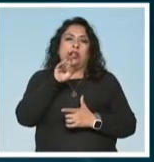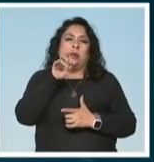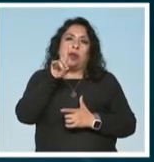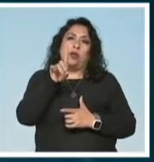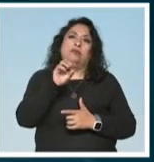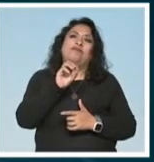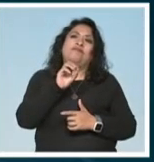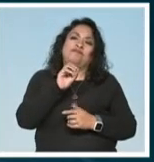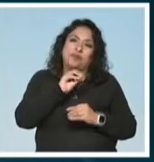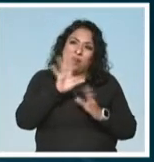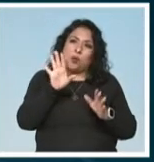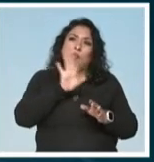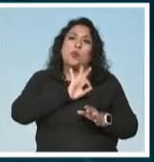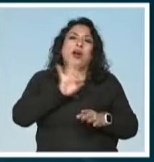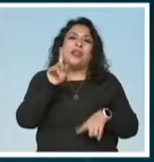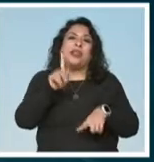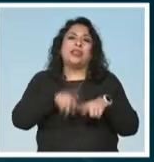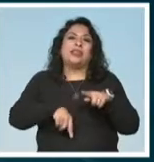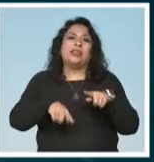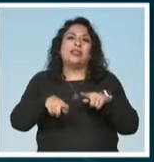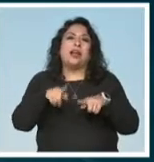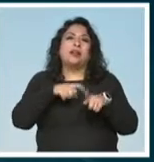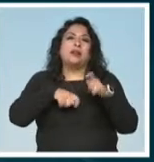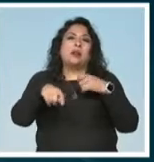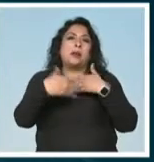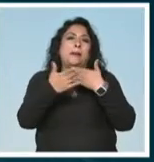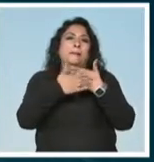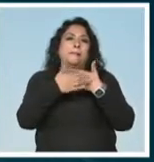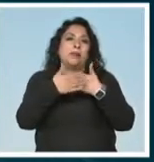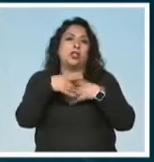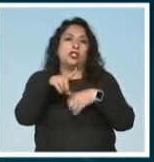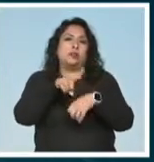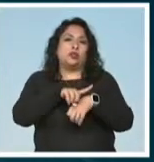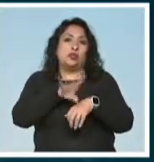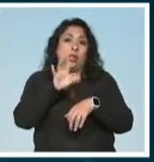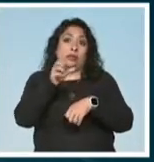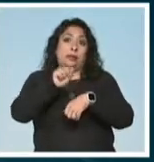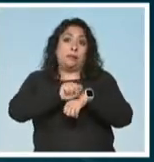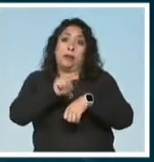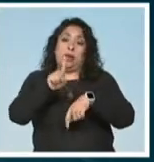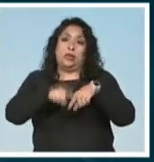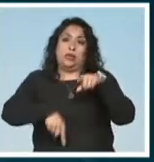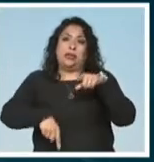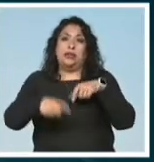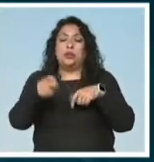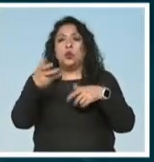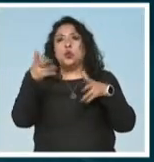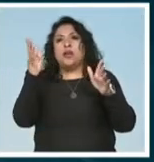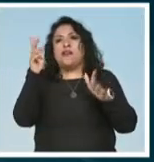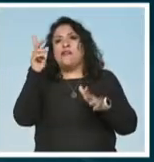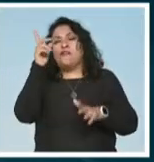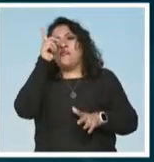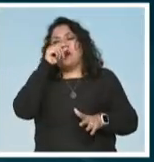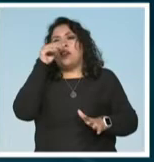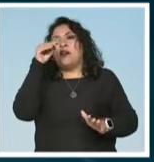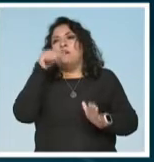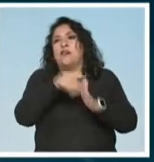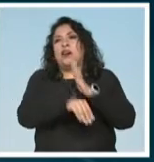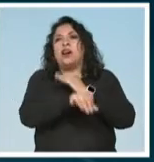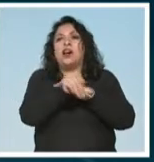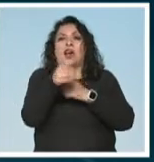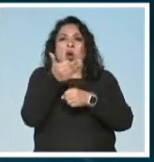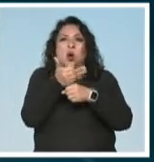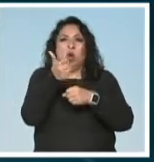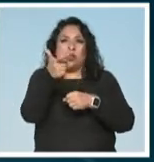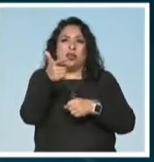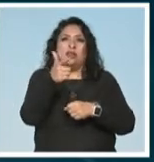por supuesto, podría ser destituida en los próximos días o semanas, lo cual sería un descalabro muy importante en este